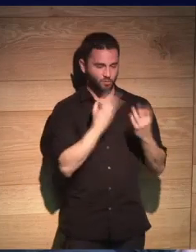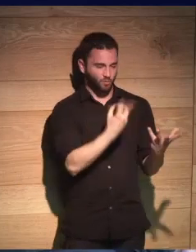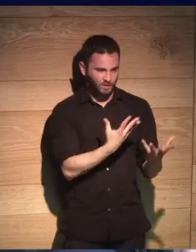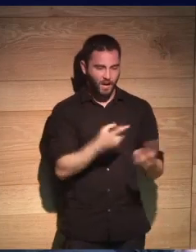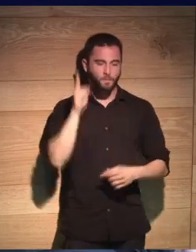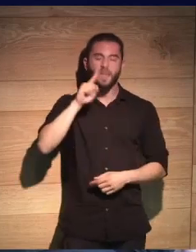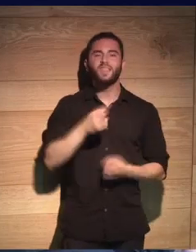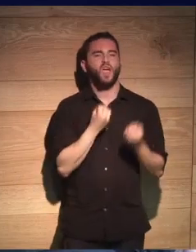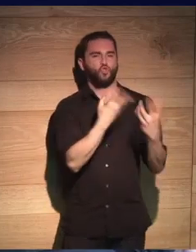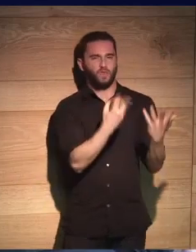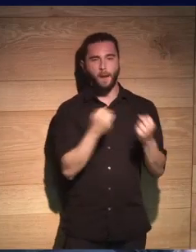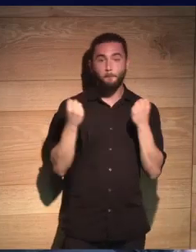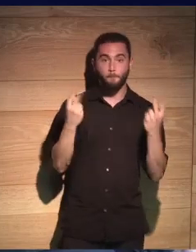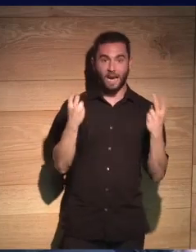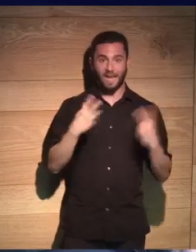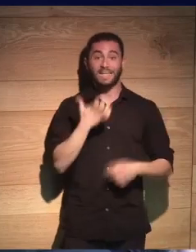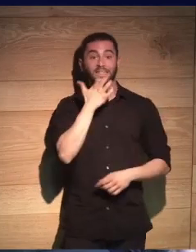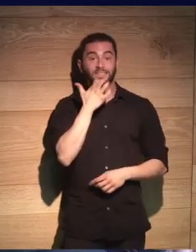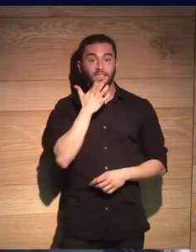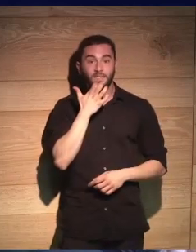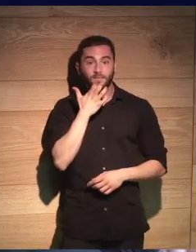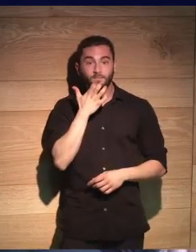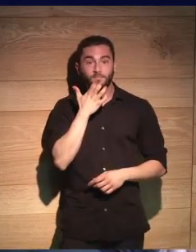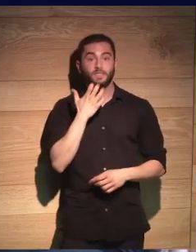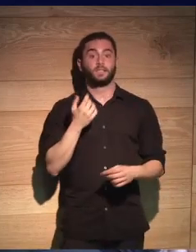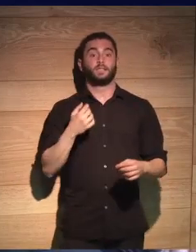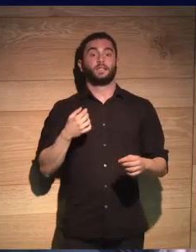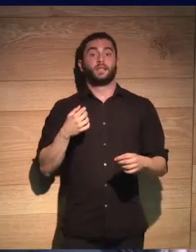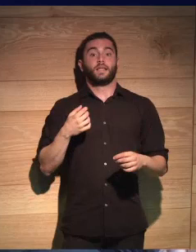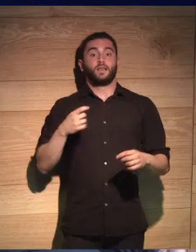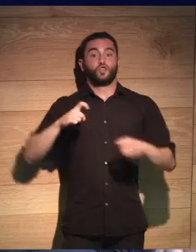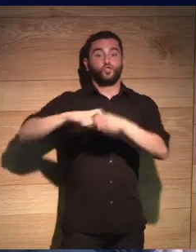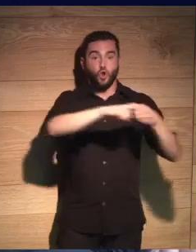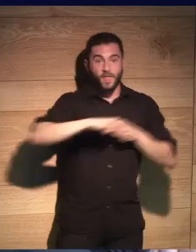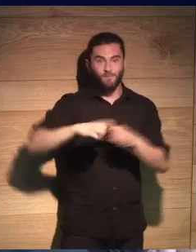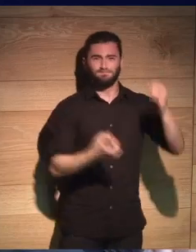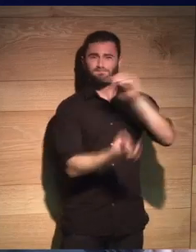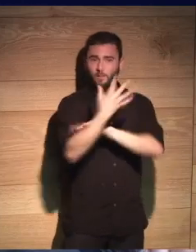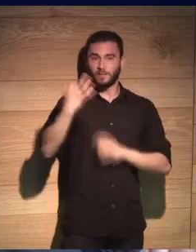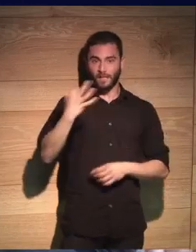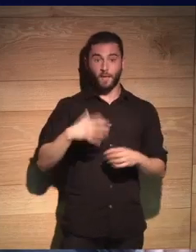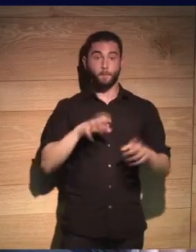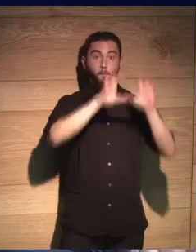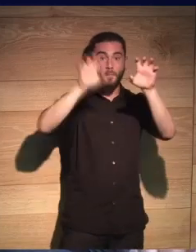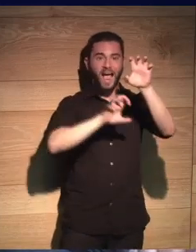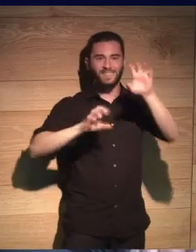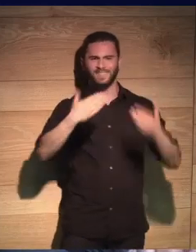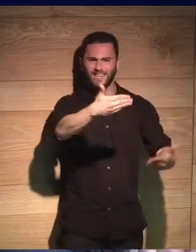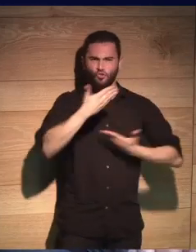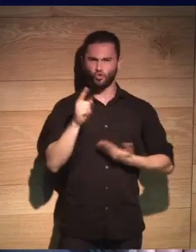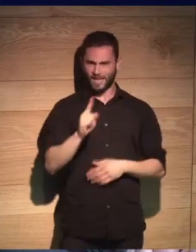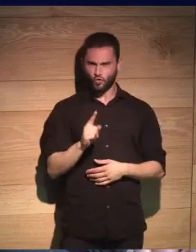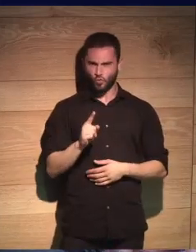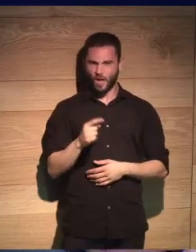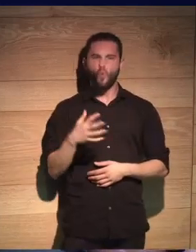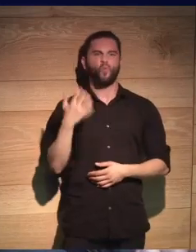una mentira? Si lo que tenemos que provocar es la solidaridad en los países que no nos están ayudando. No podemos